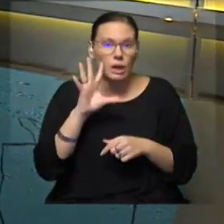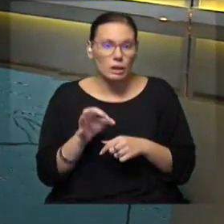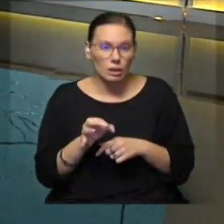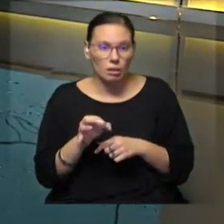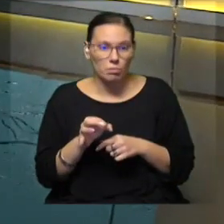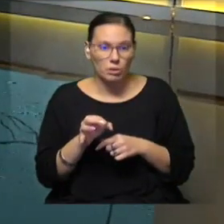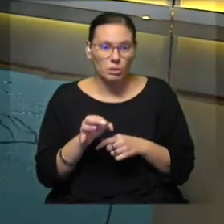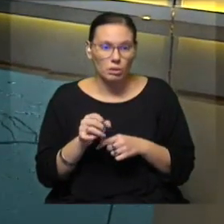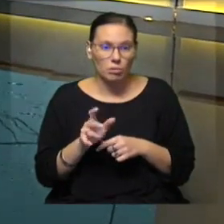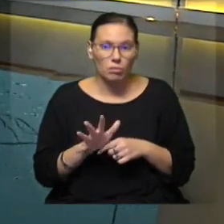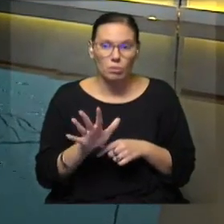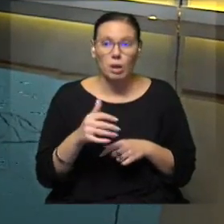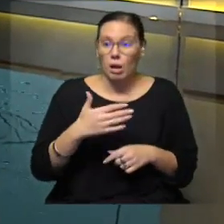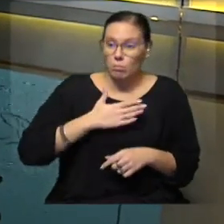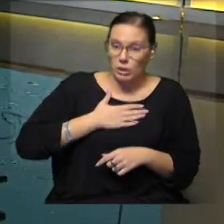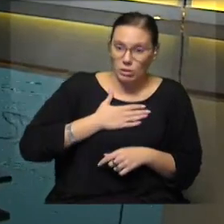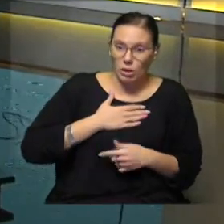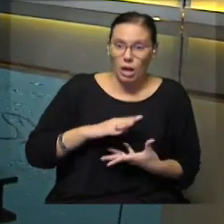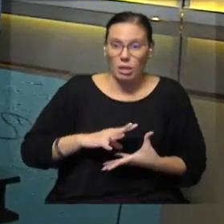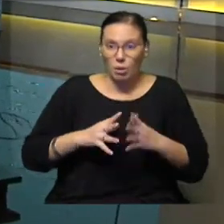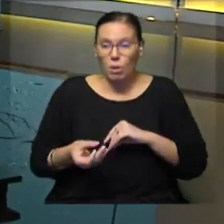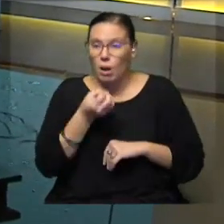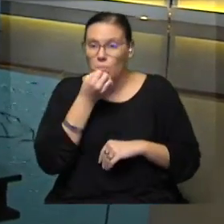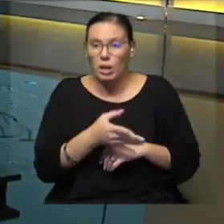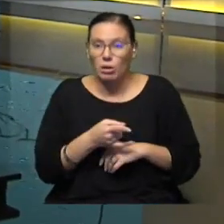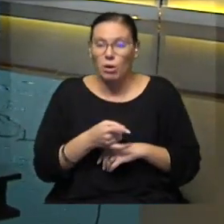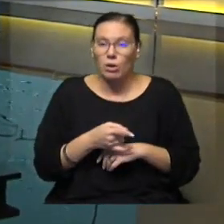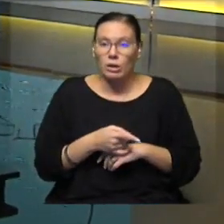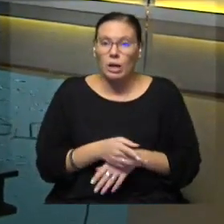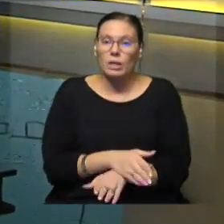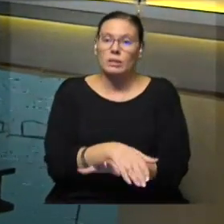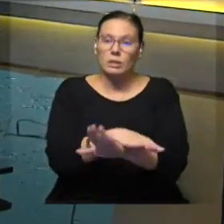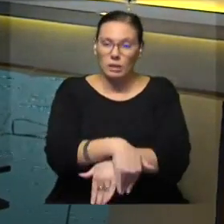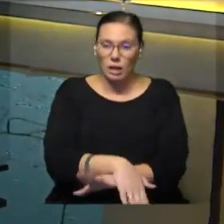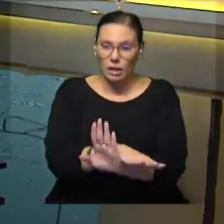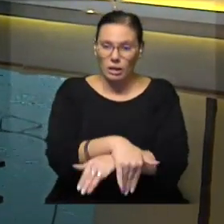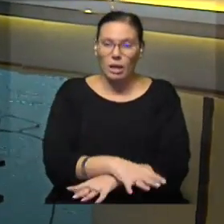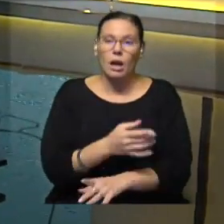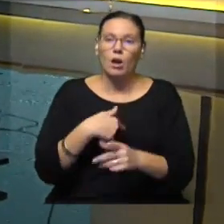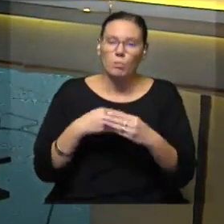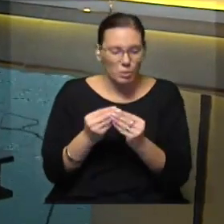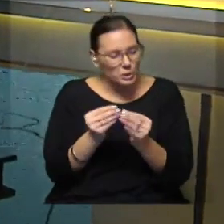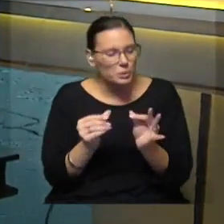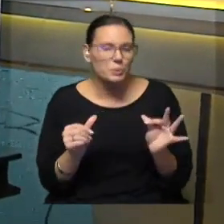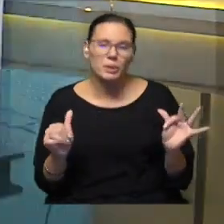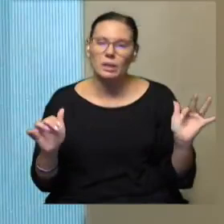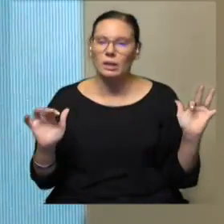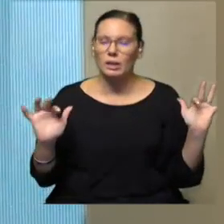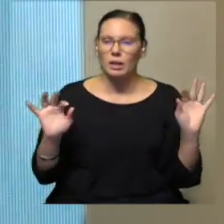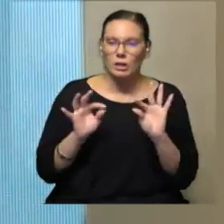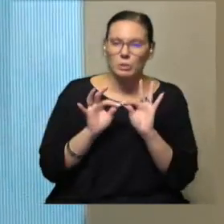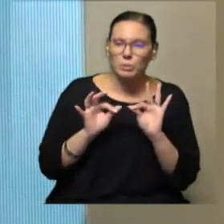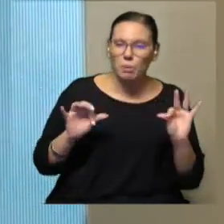el estilo, por ejemplo, el estilo mío, adecuaba mejor al de la sirena, que es un poco más tipo sutil y como suave